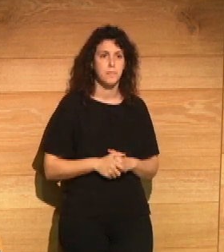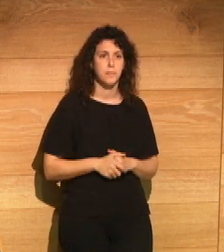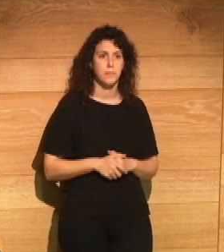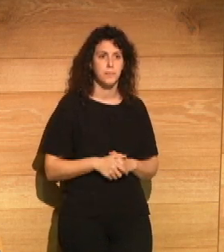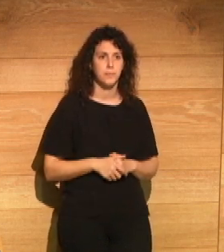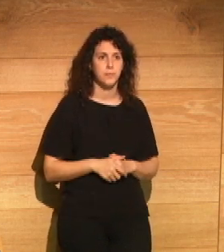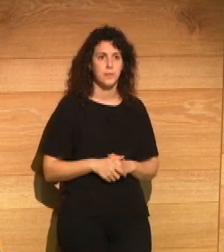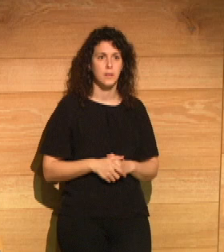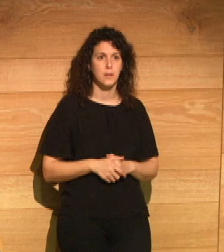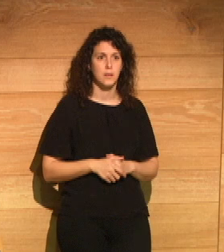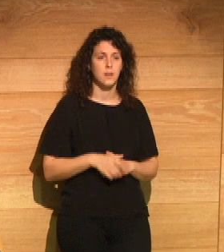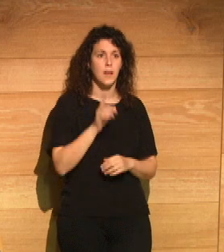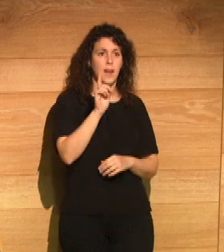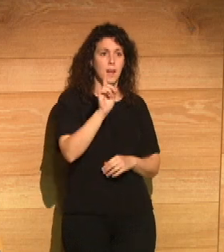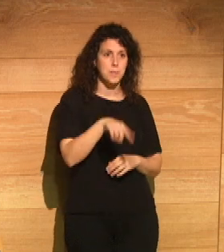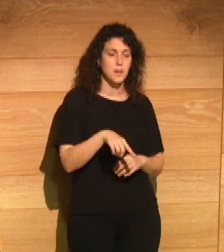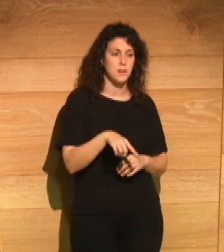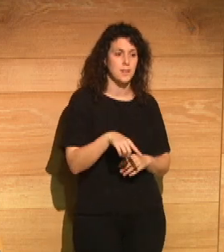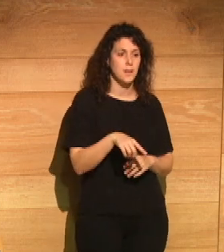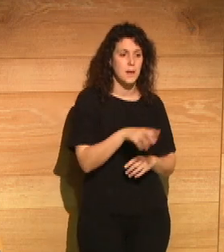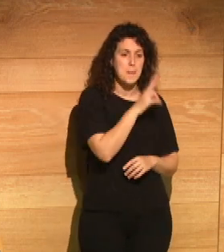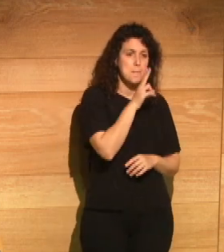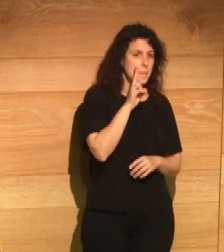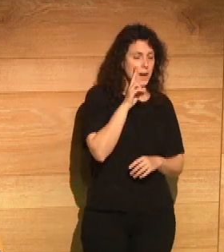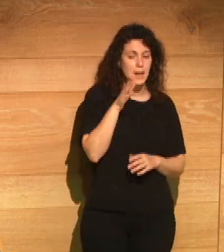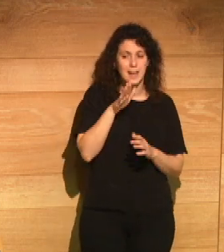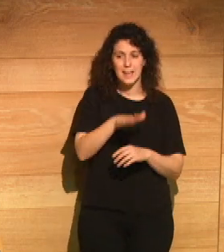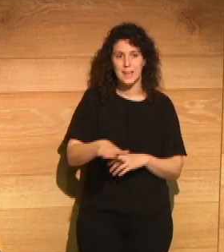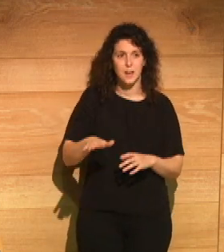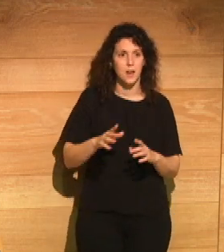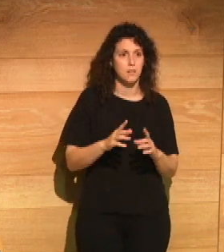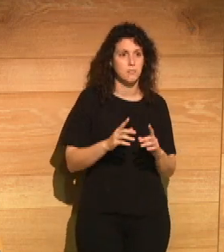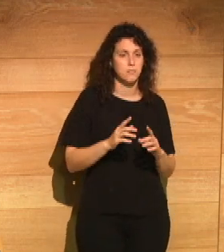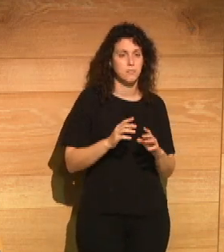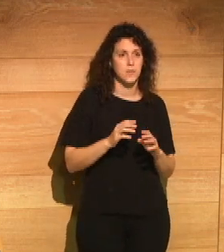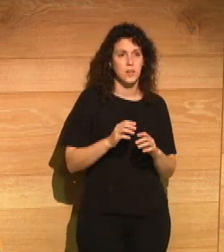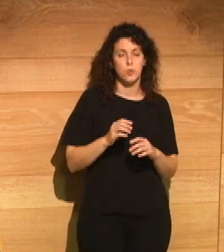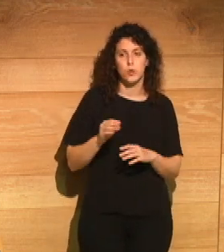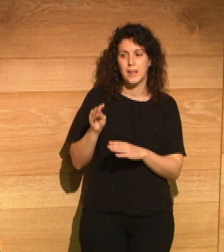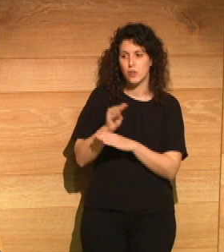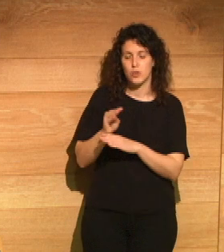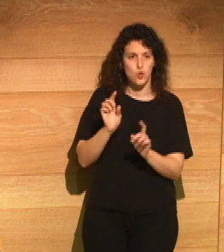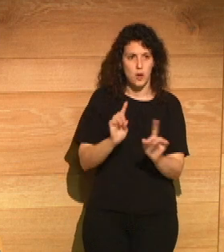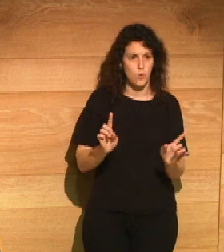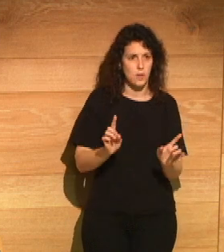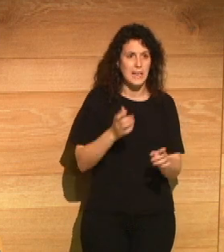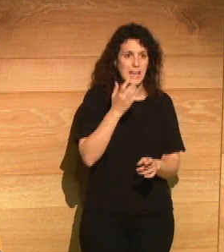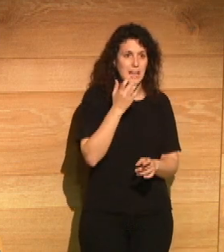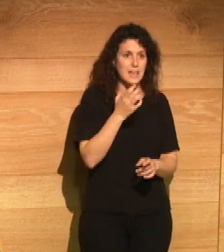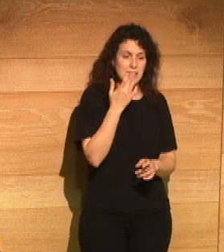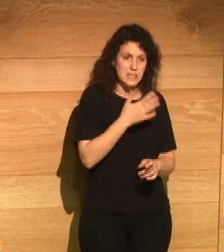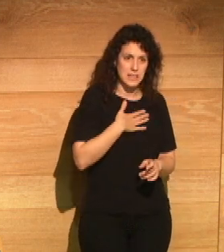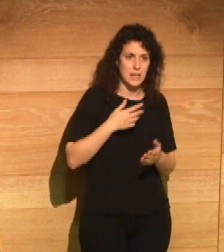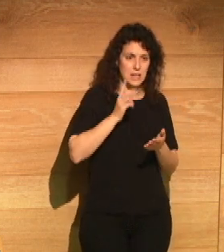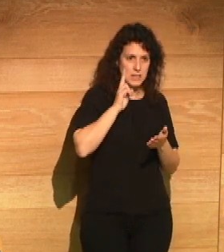frecuentemente sola. Hay una parte que después, primero te voy a leer a ver si te voy a pedir que si tenés ganas de leer algo